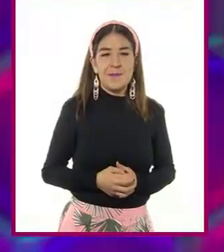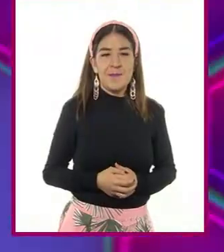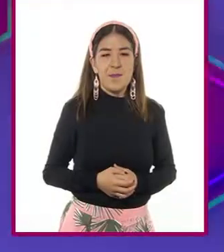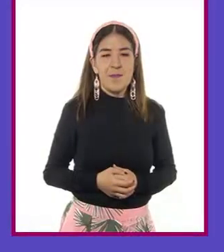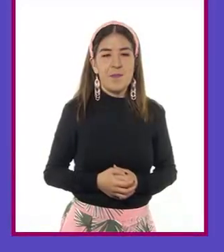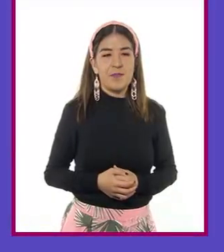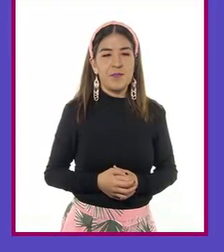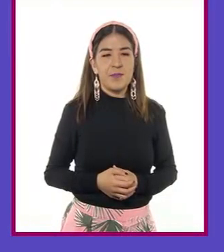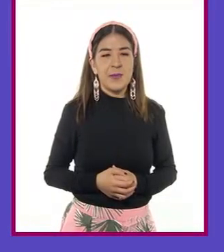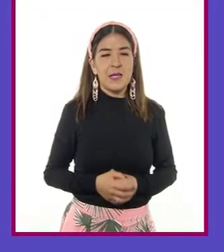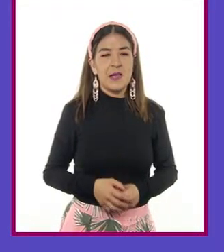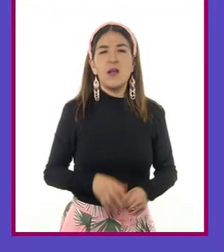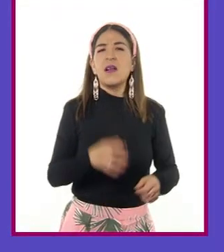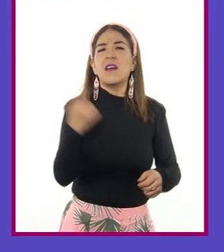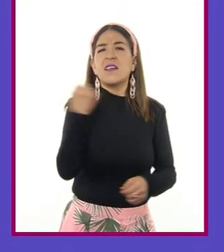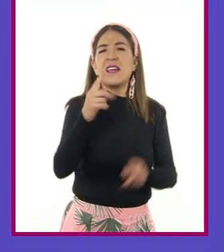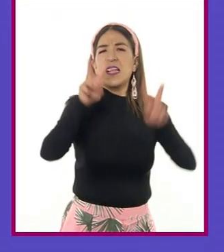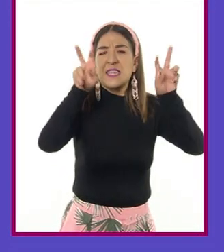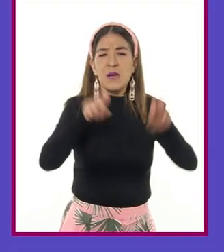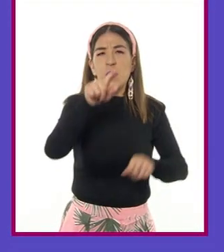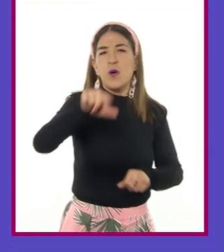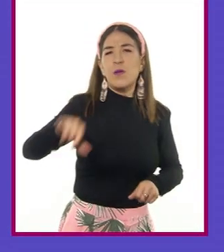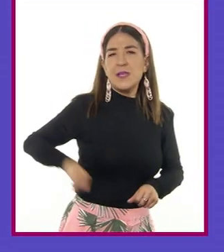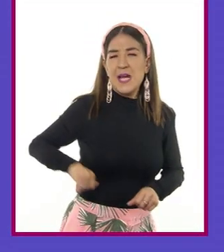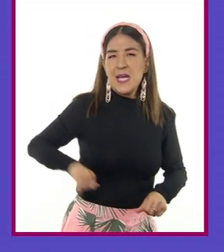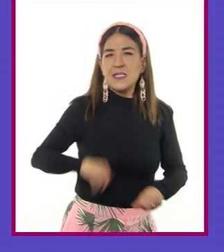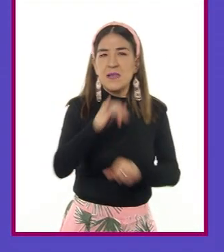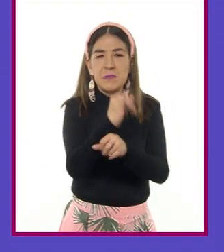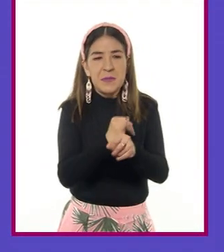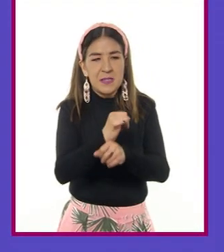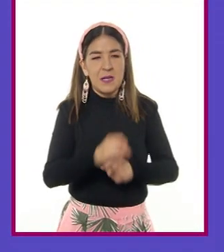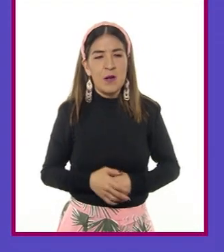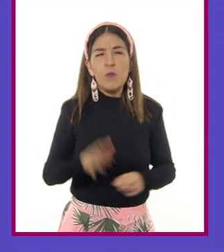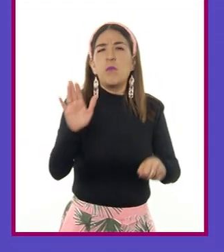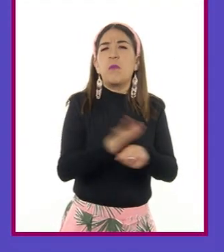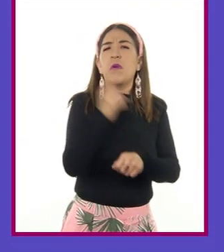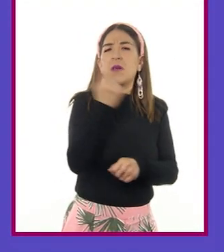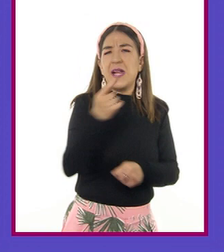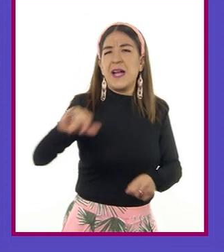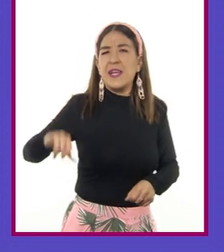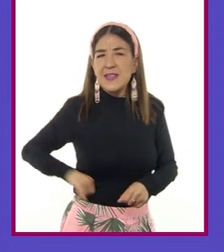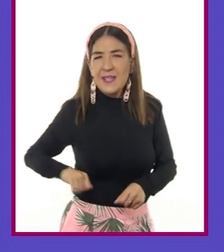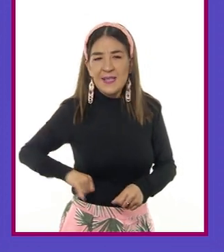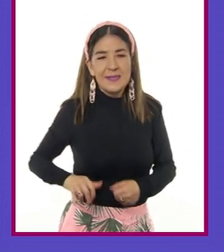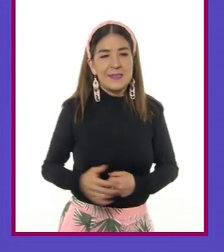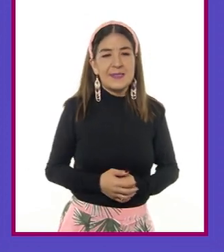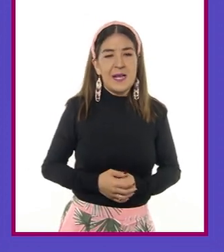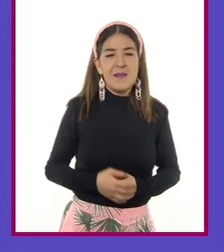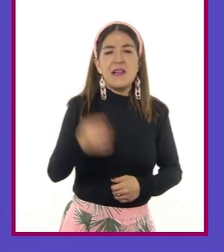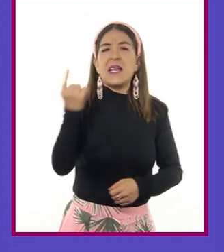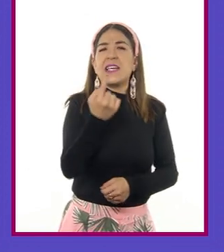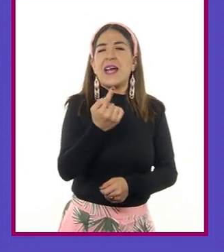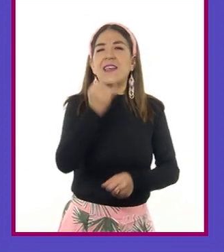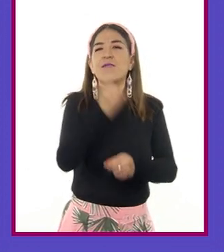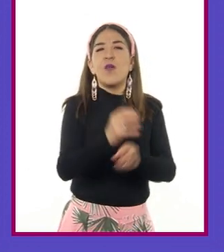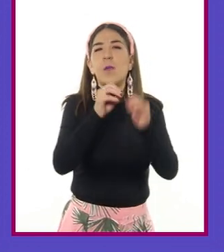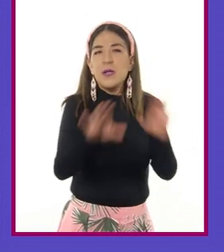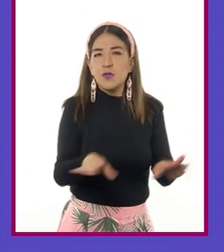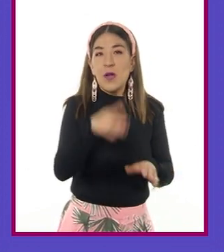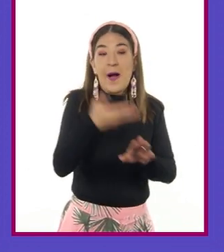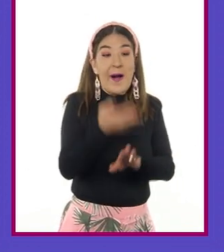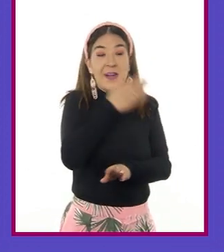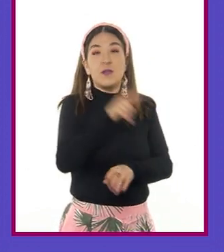¿qué tema nos interesa investigar? ¿Por qué me interesa? ¿Qué información previa